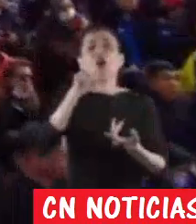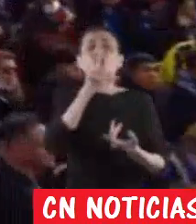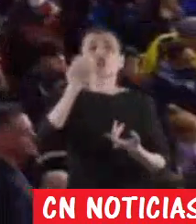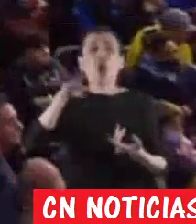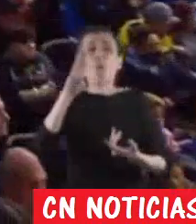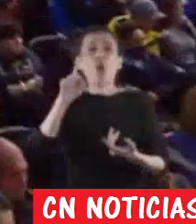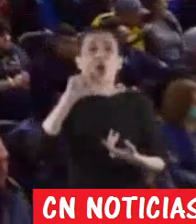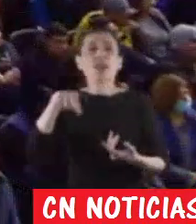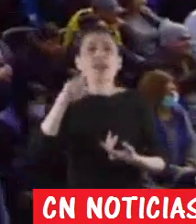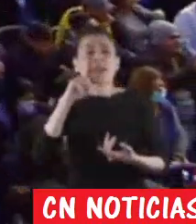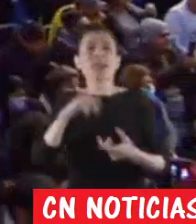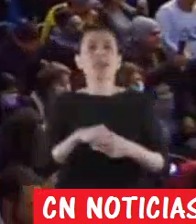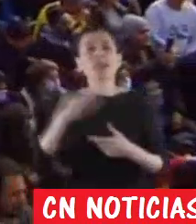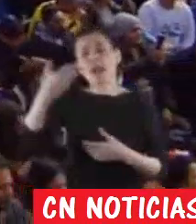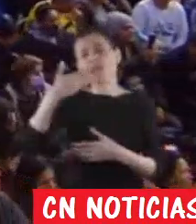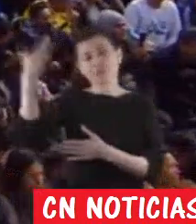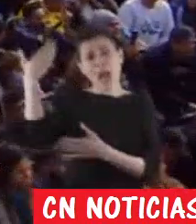Tombolini.